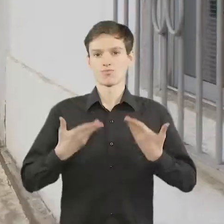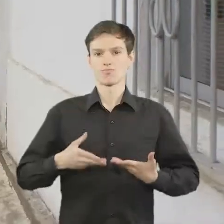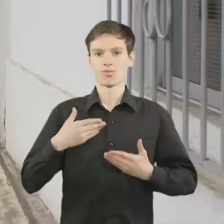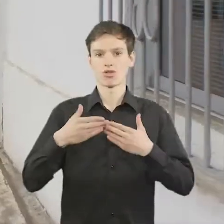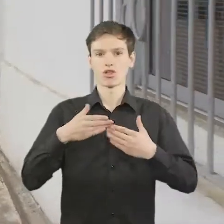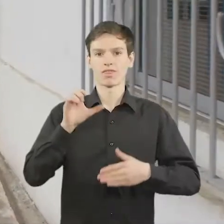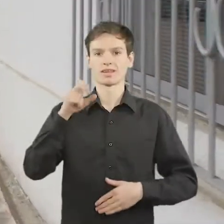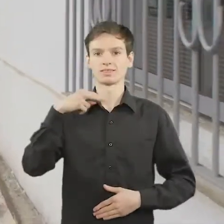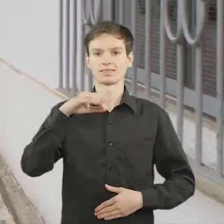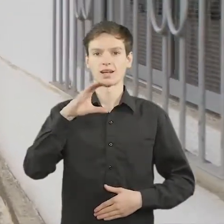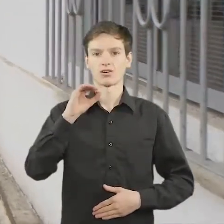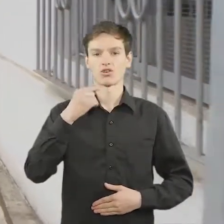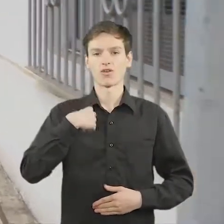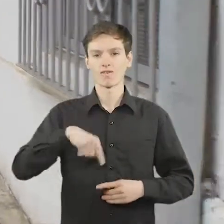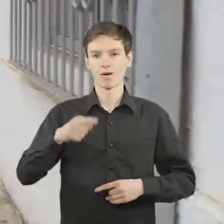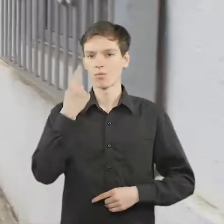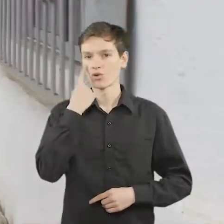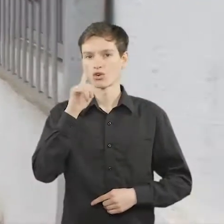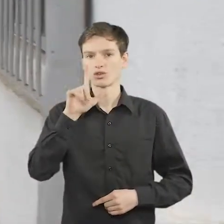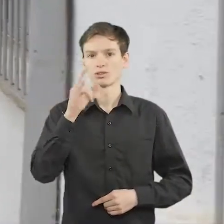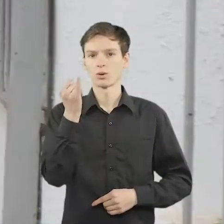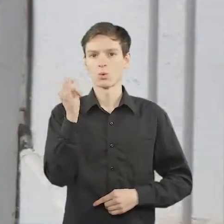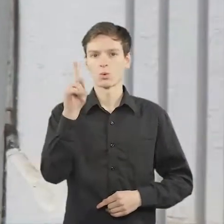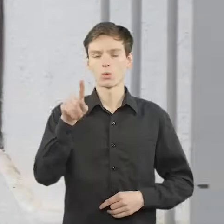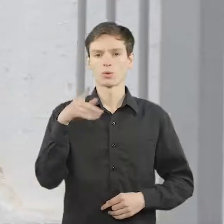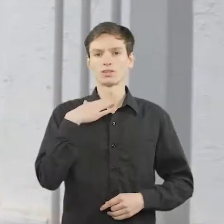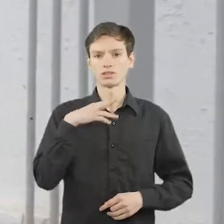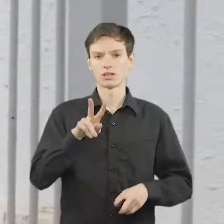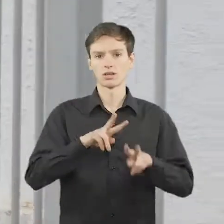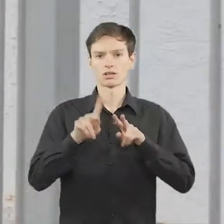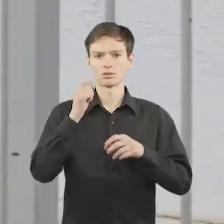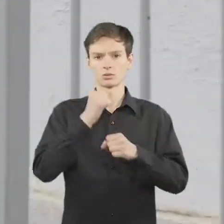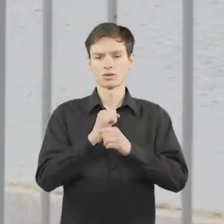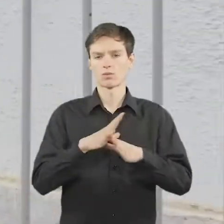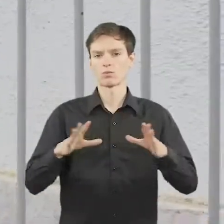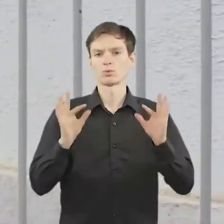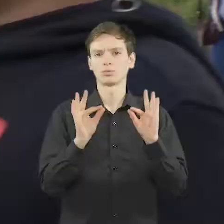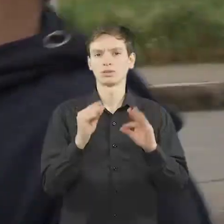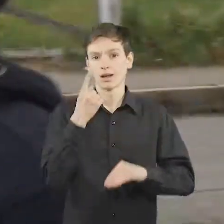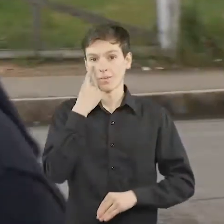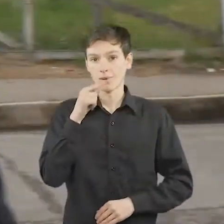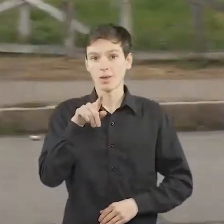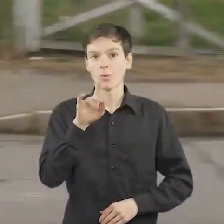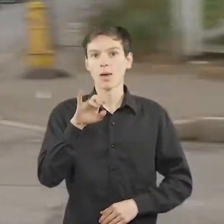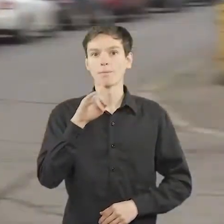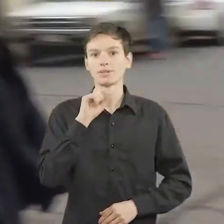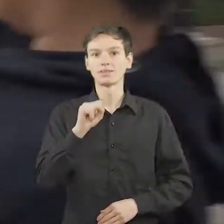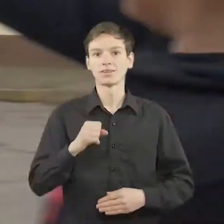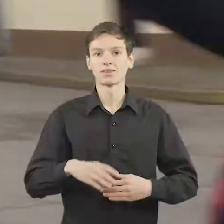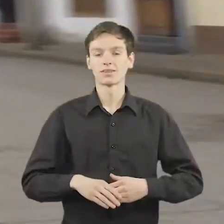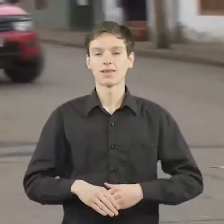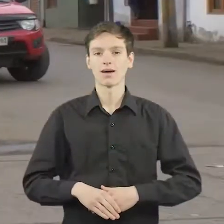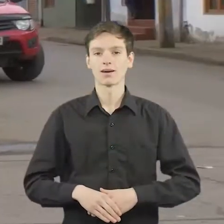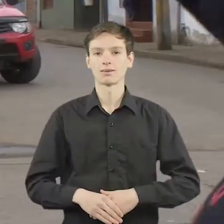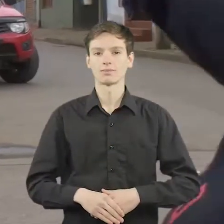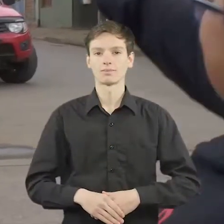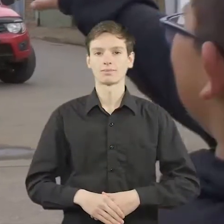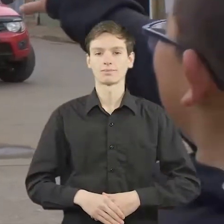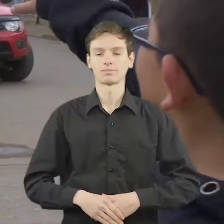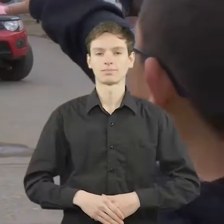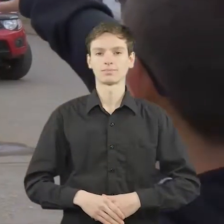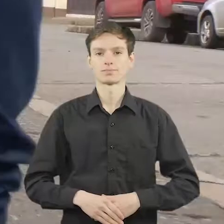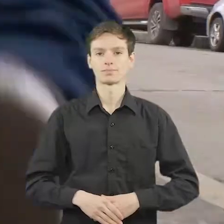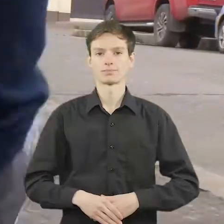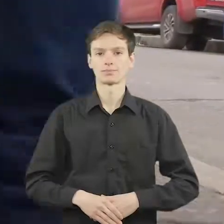Hola amigos, estamos aquí en Chanco. Vamos a ir a conocer a Luis, que parece que hace unas quesas muy especiales. ¡Miren, una pista! Martín